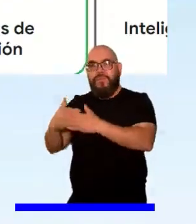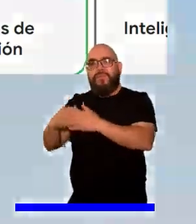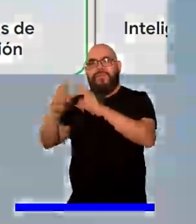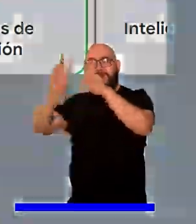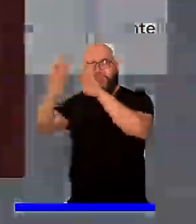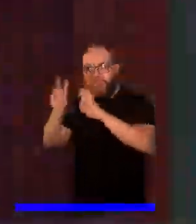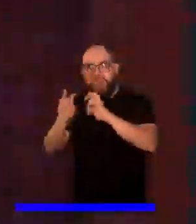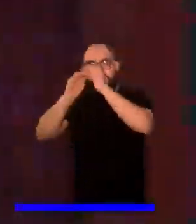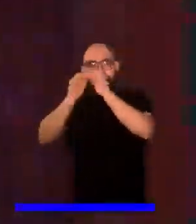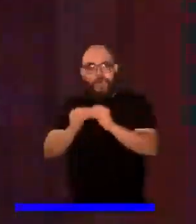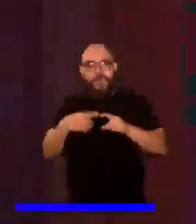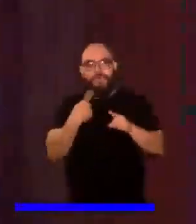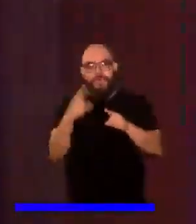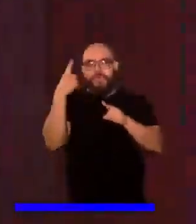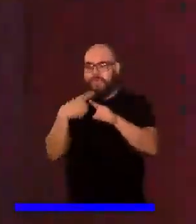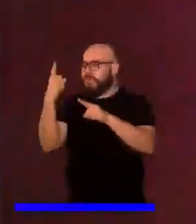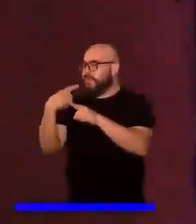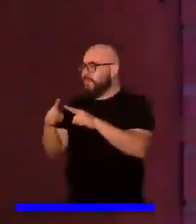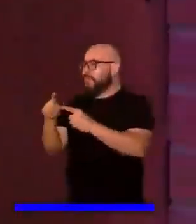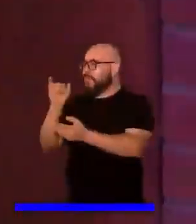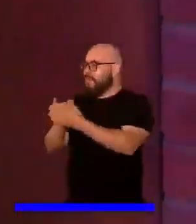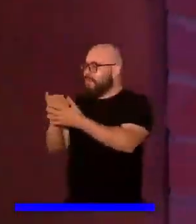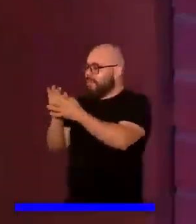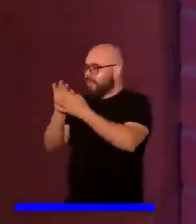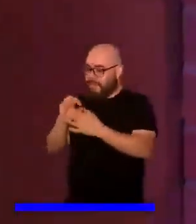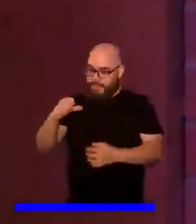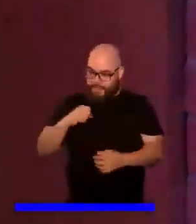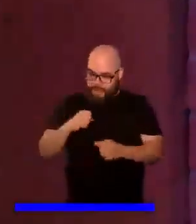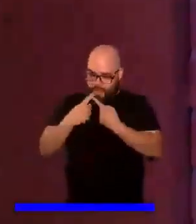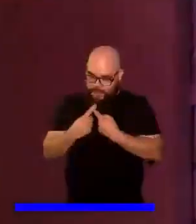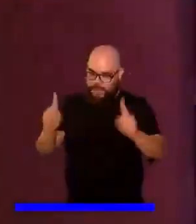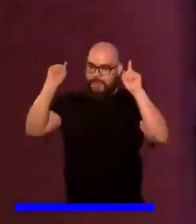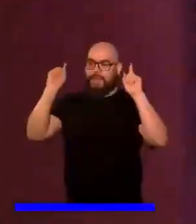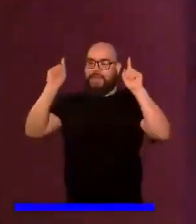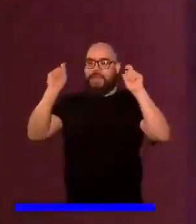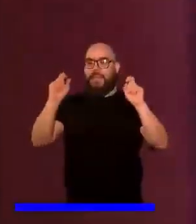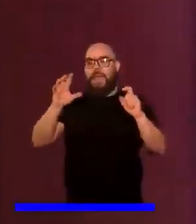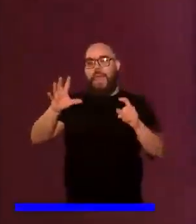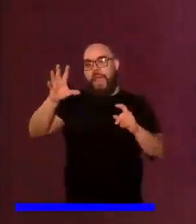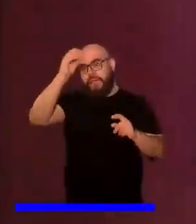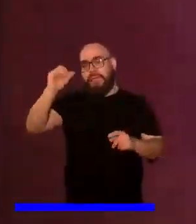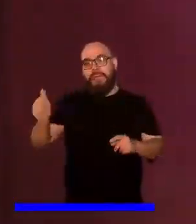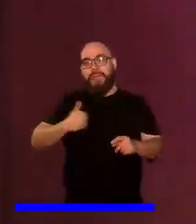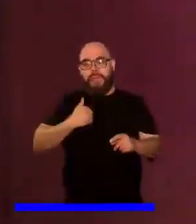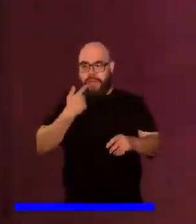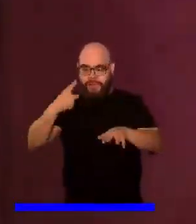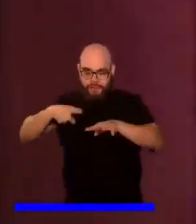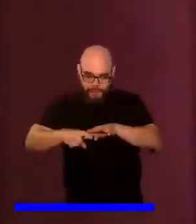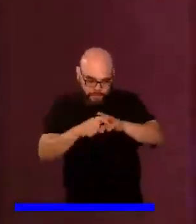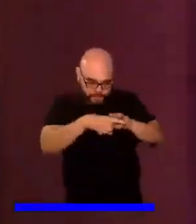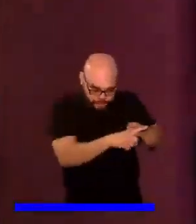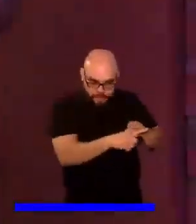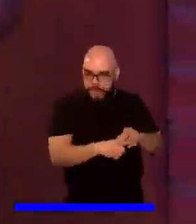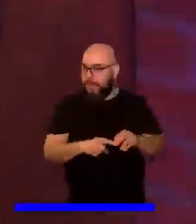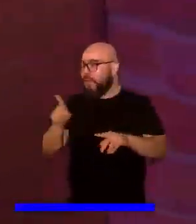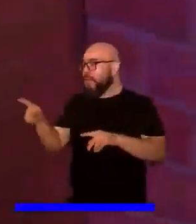cosas en una forma diferente. Y de esa forma, como ya hay algo diferente para aprovechar, por ejemplo, una máquina que hace hilo, una máquina